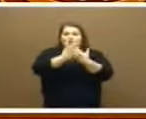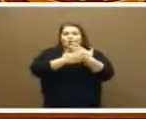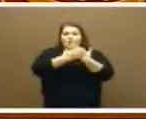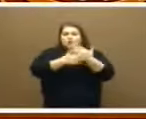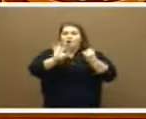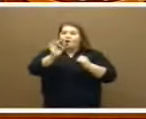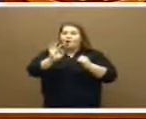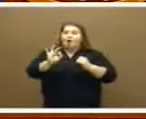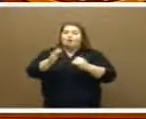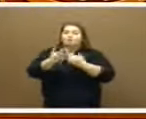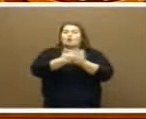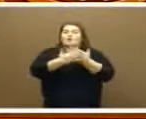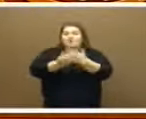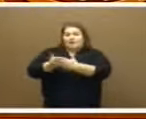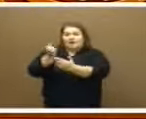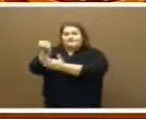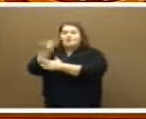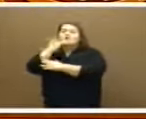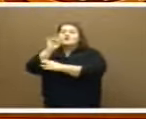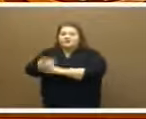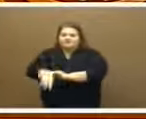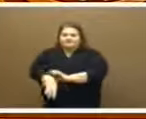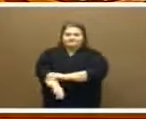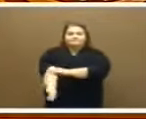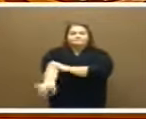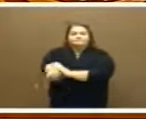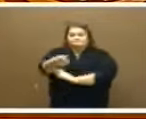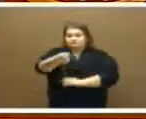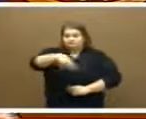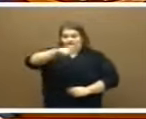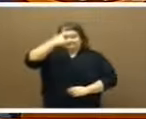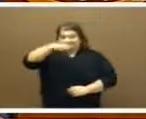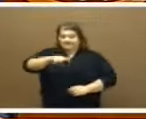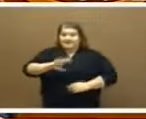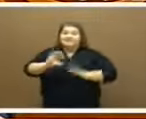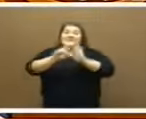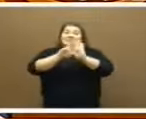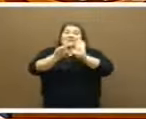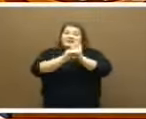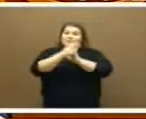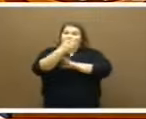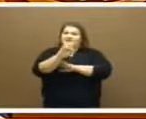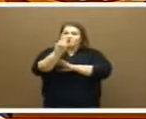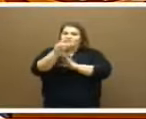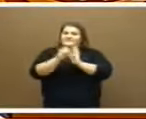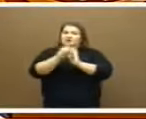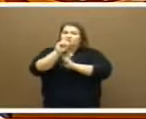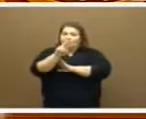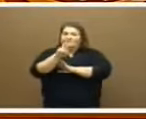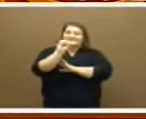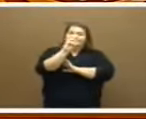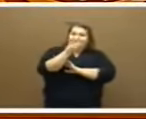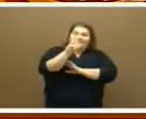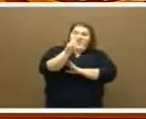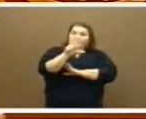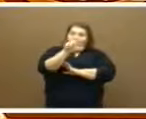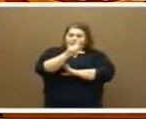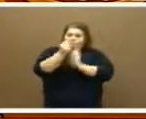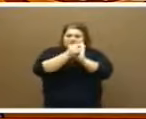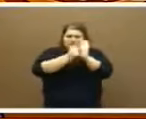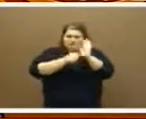quien apoya a ese Gobierno. Como bien conocen sus señorías, el Real Decreto 20/2012, de 13 de julio, de medidas